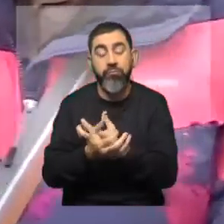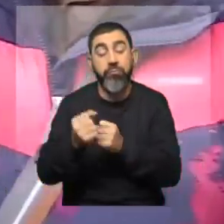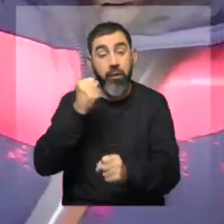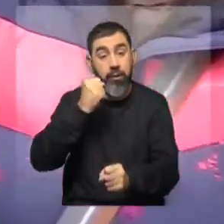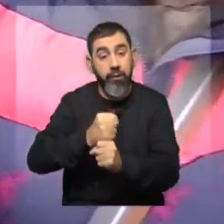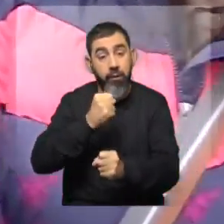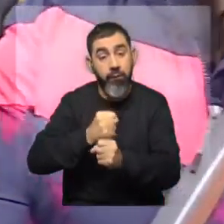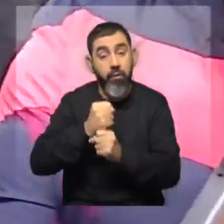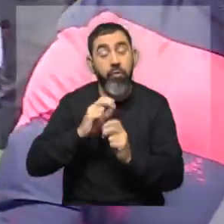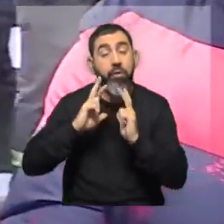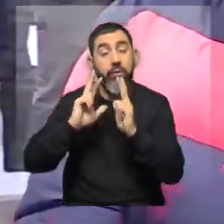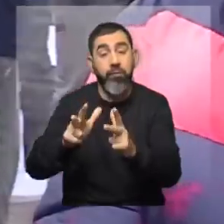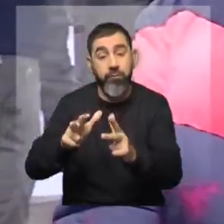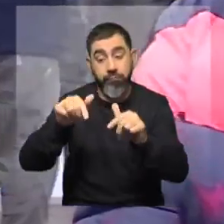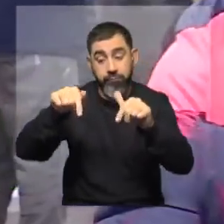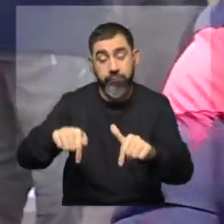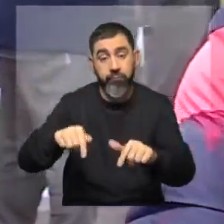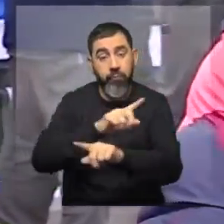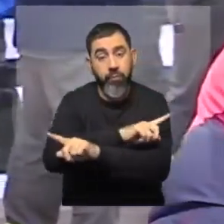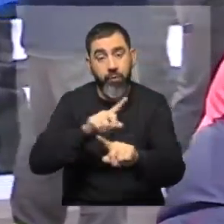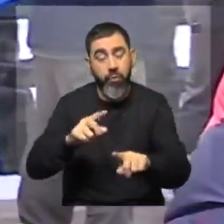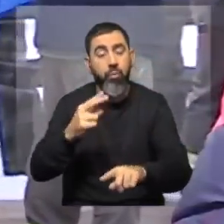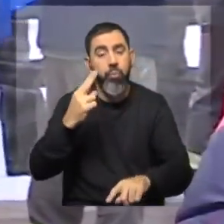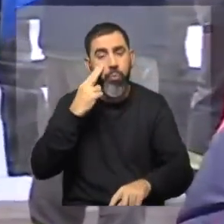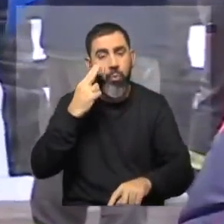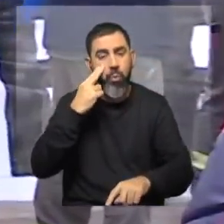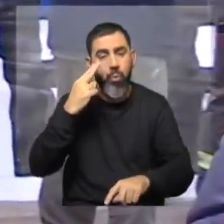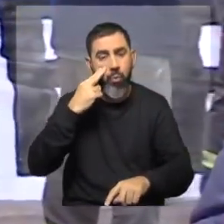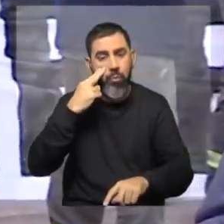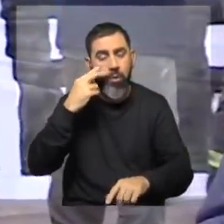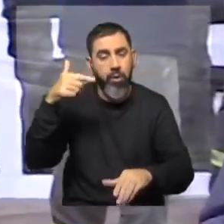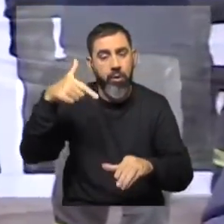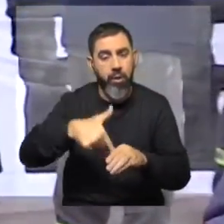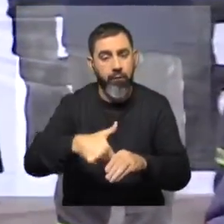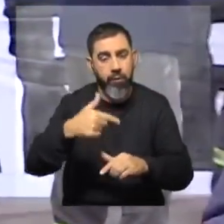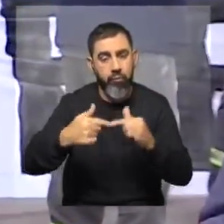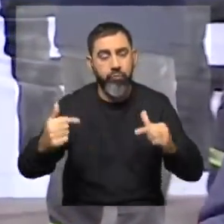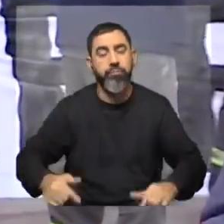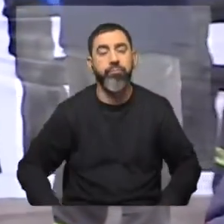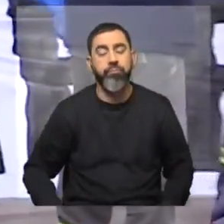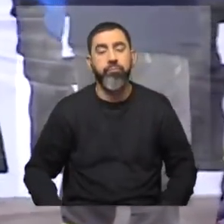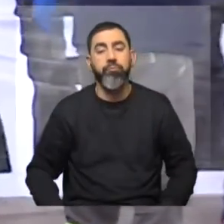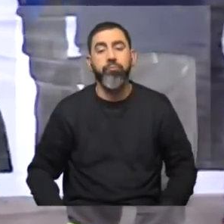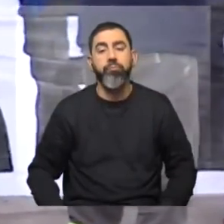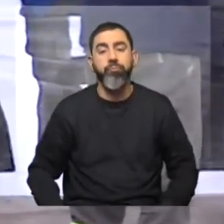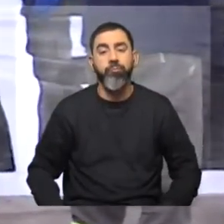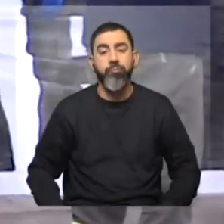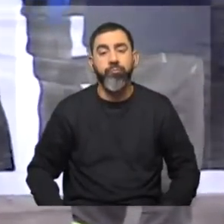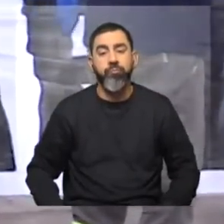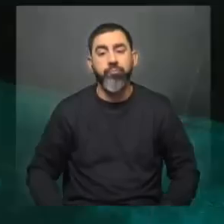los trabajadores aseguran que bueno con esto no se va no va a haber problemas en el abastecimiento del combustible